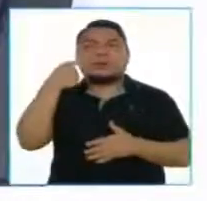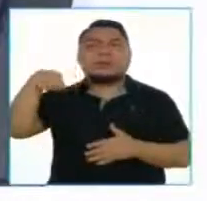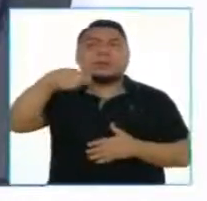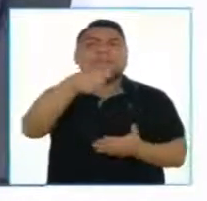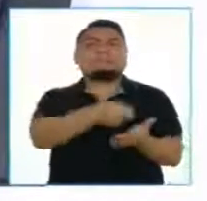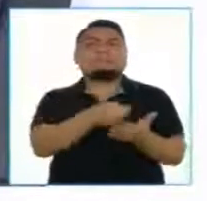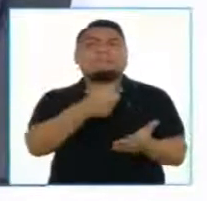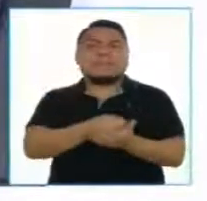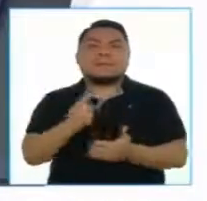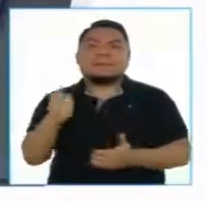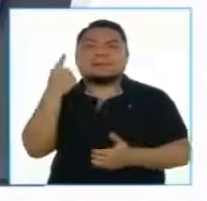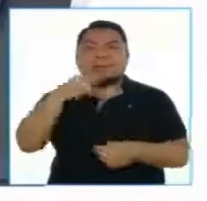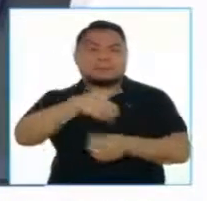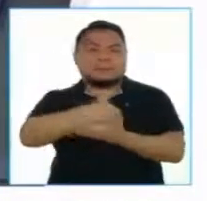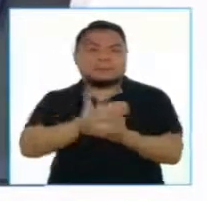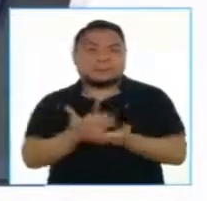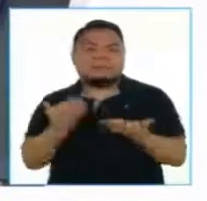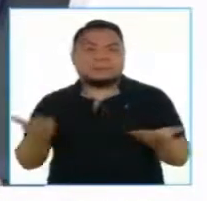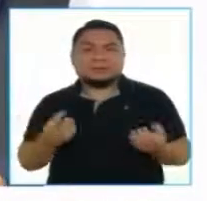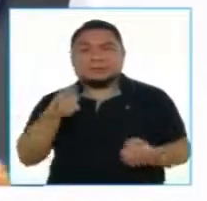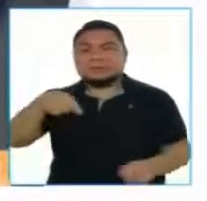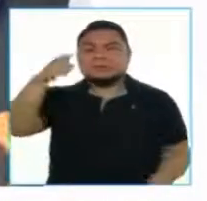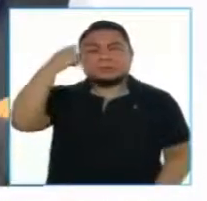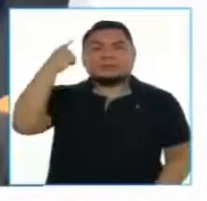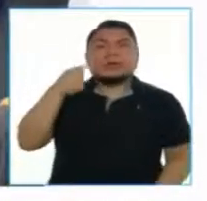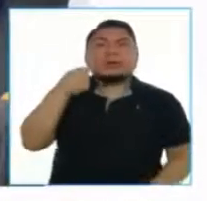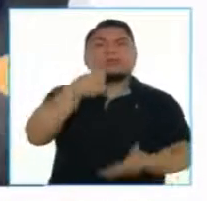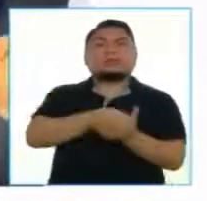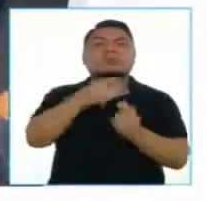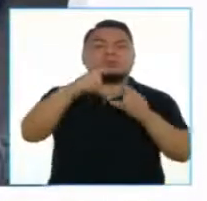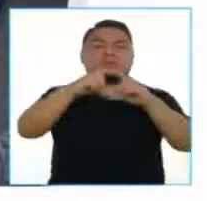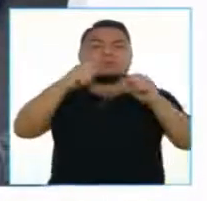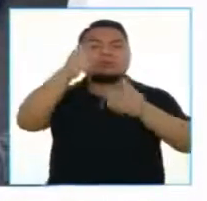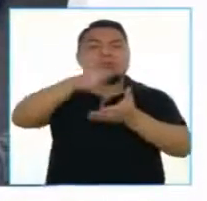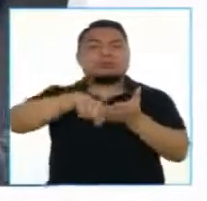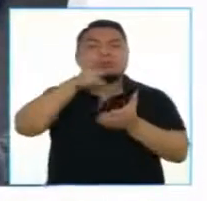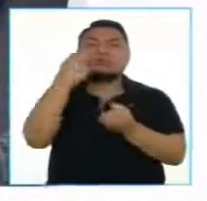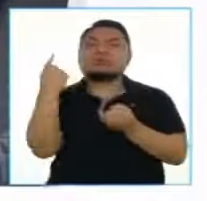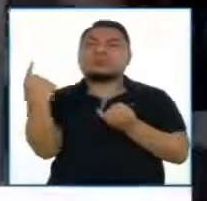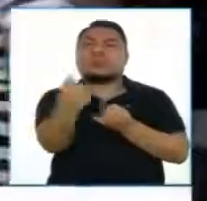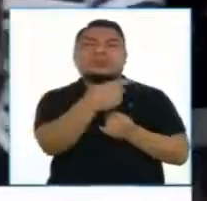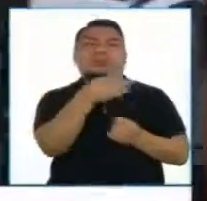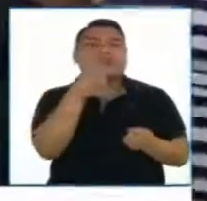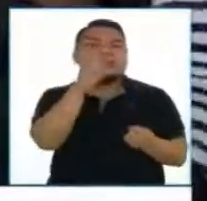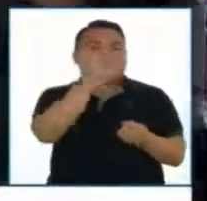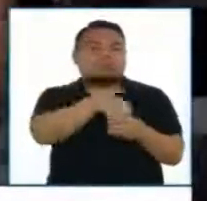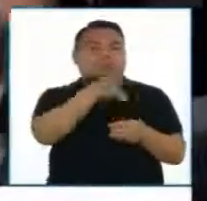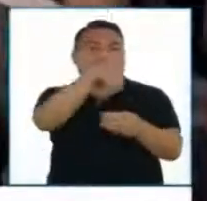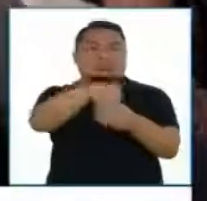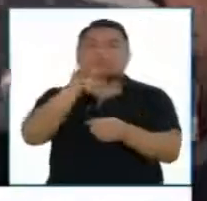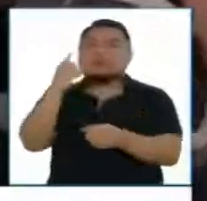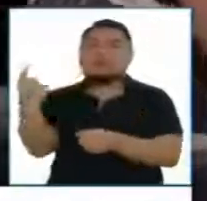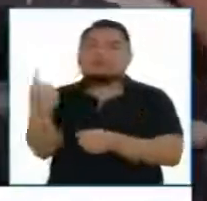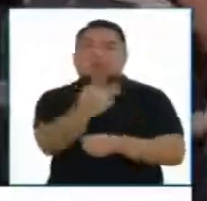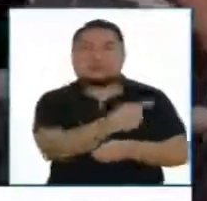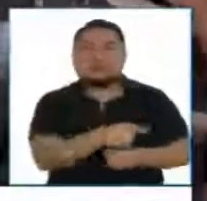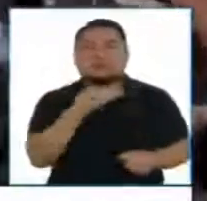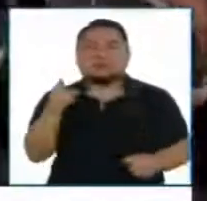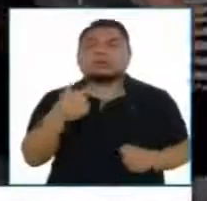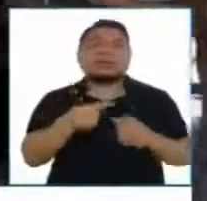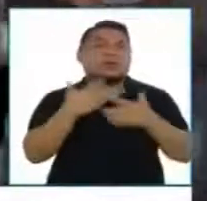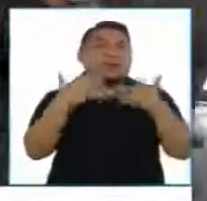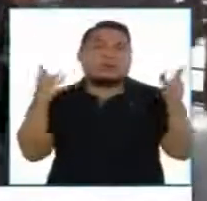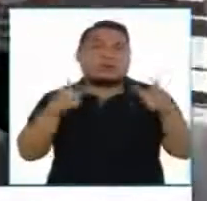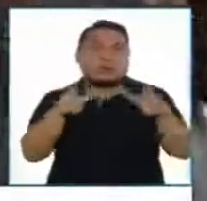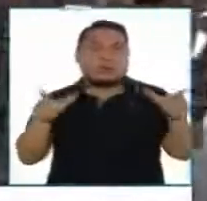modalidad de pago en esta primera fase. Consiste en el depósito a las cuentas bancarias de los beneficiarios, a fin de retirar el dinero en